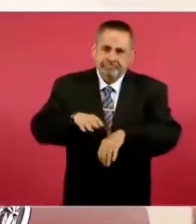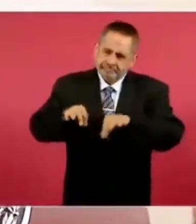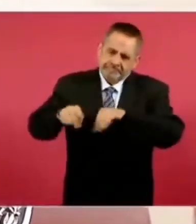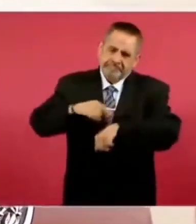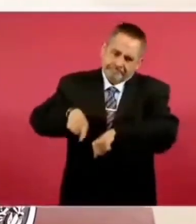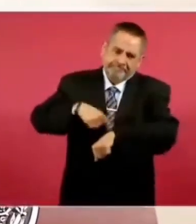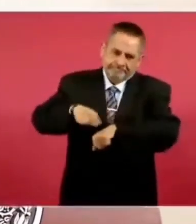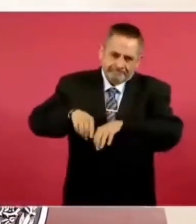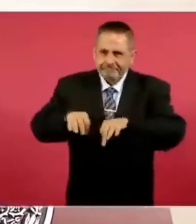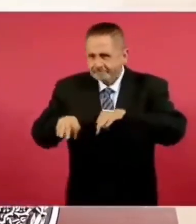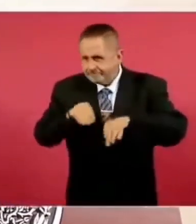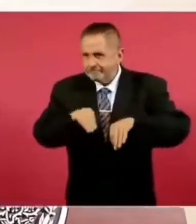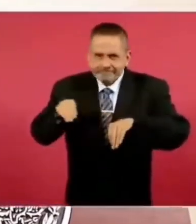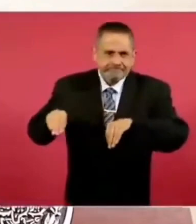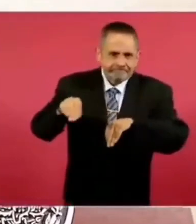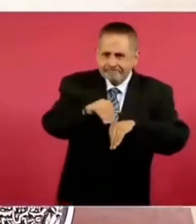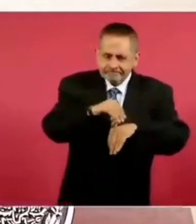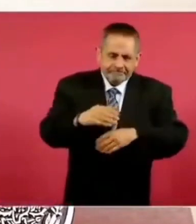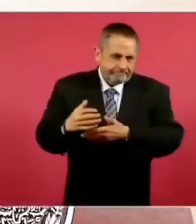¿no?